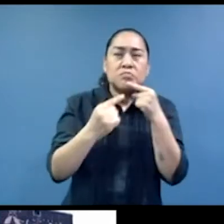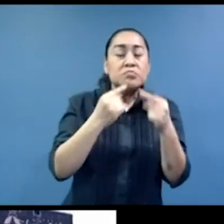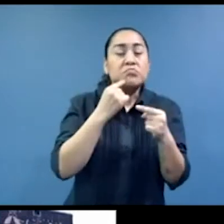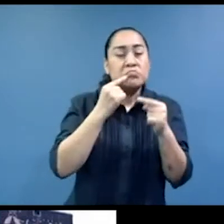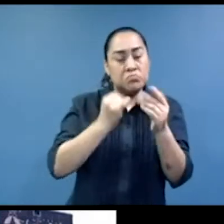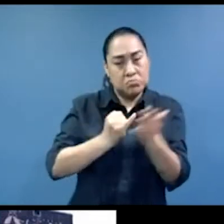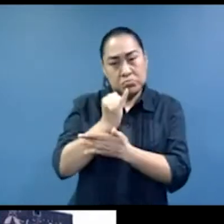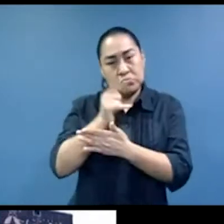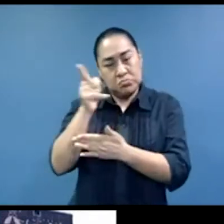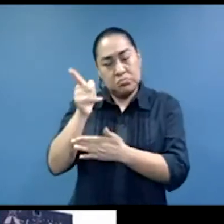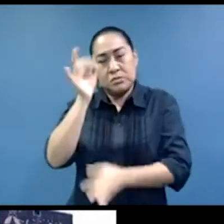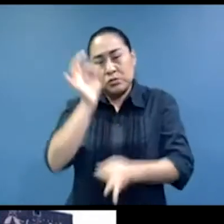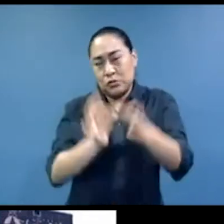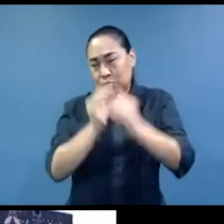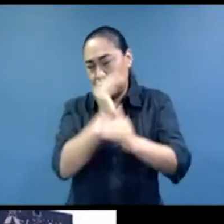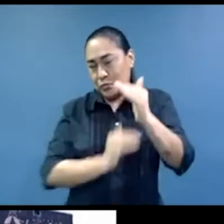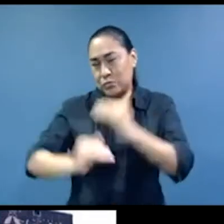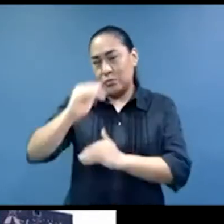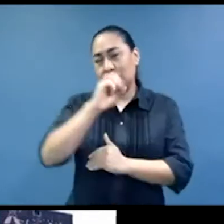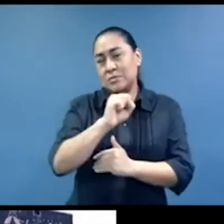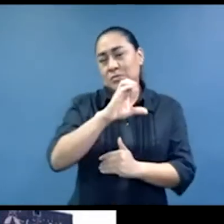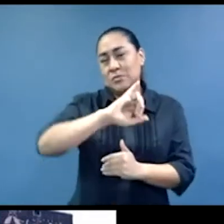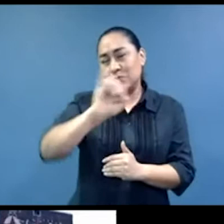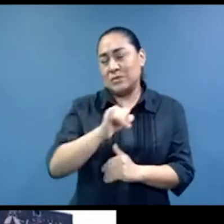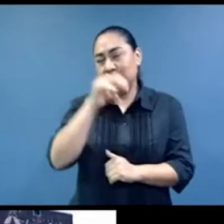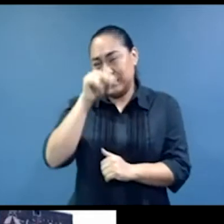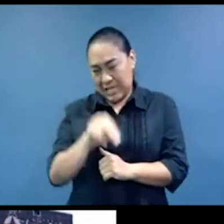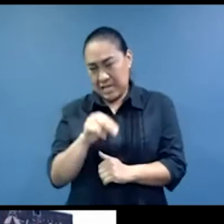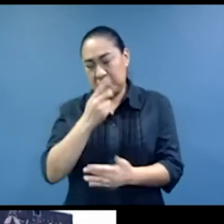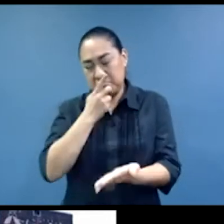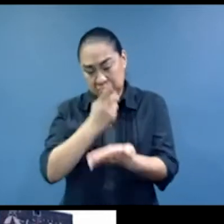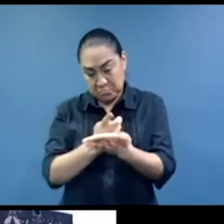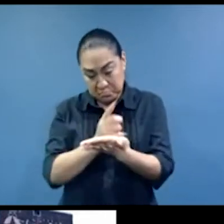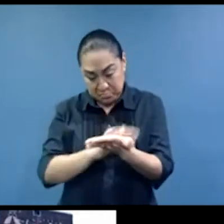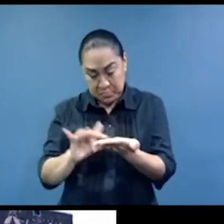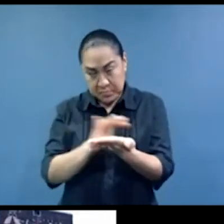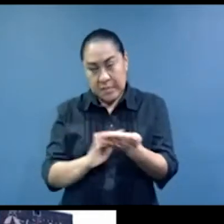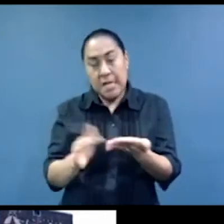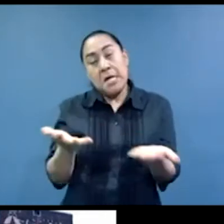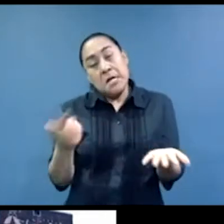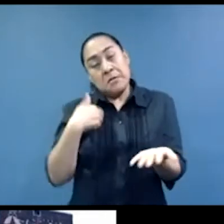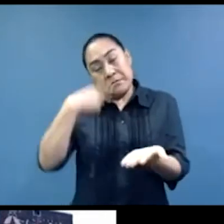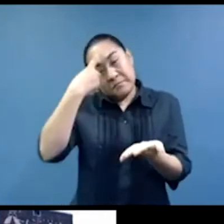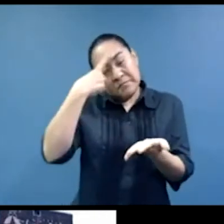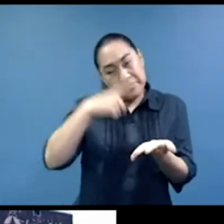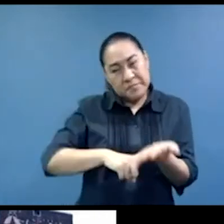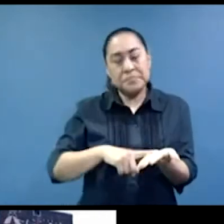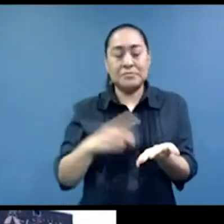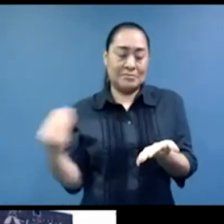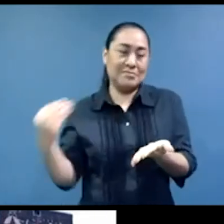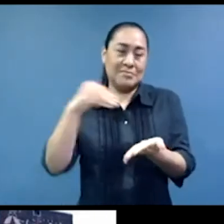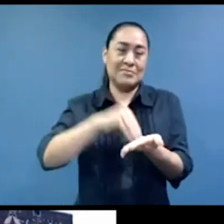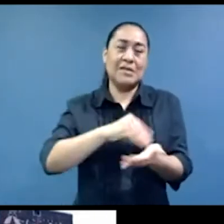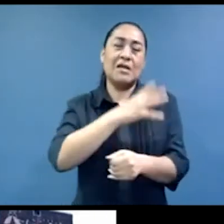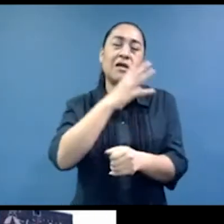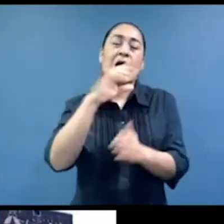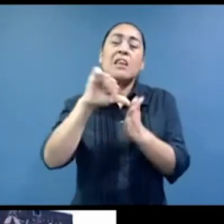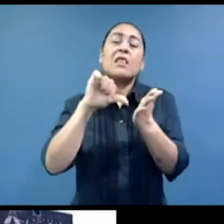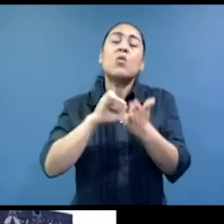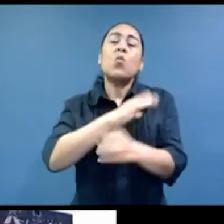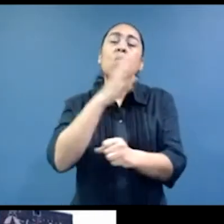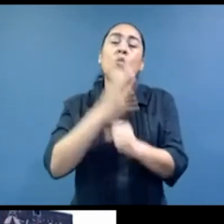Corte que se refieren en el reporte. Pues yo creo que cuando se incluyó en el artículo cuarto